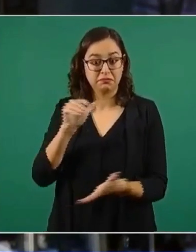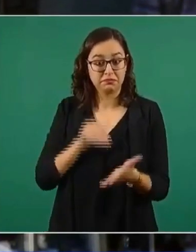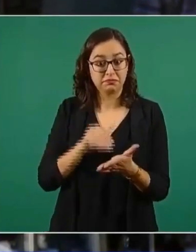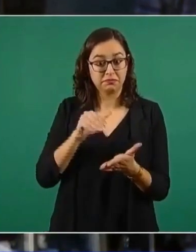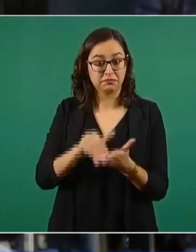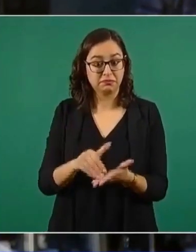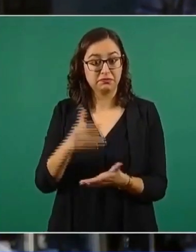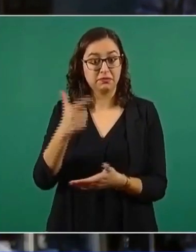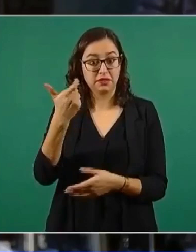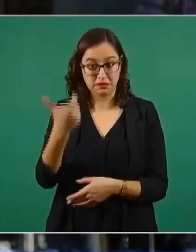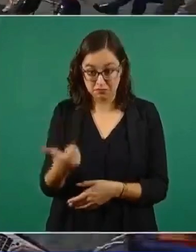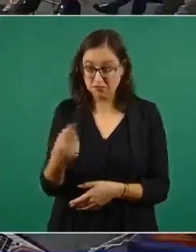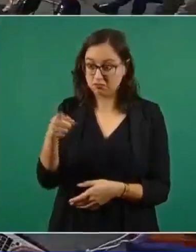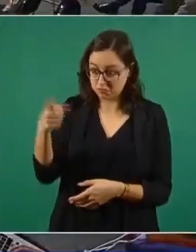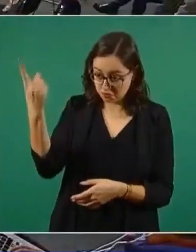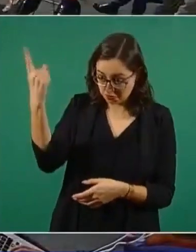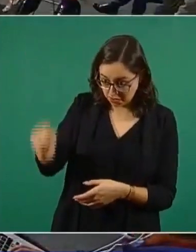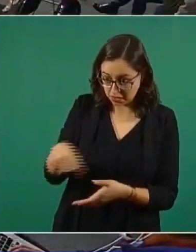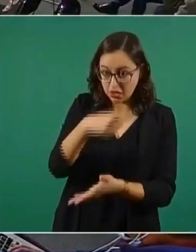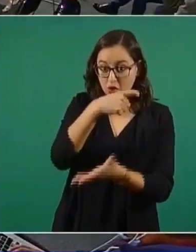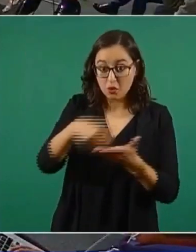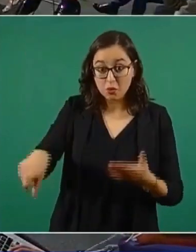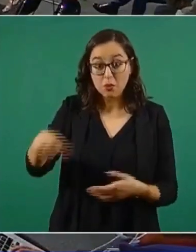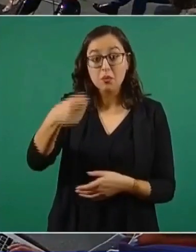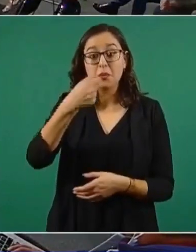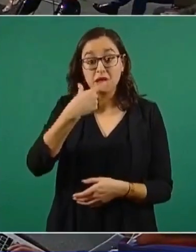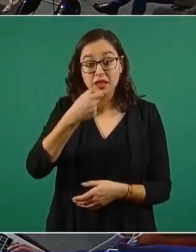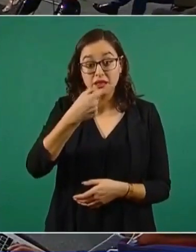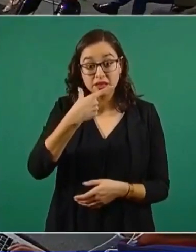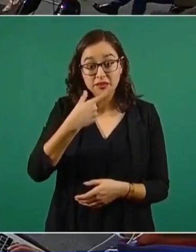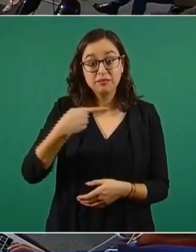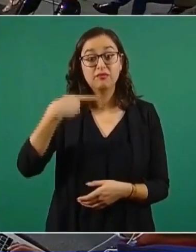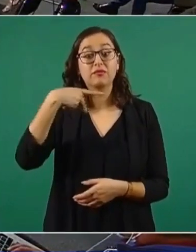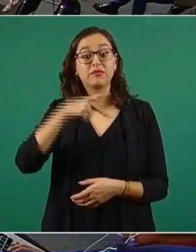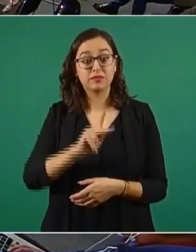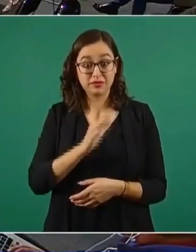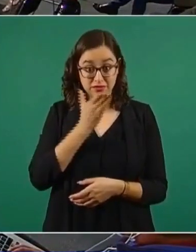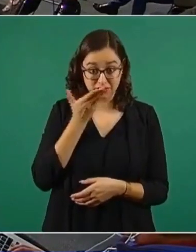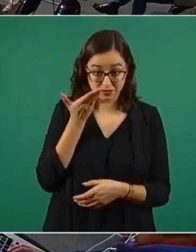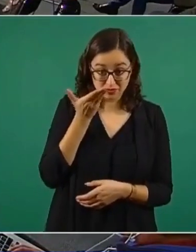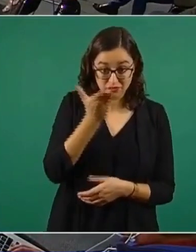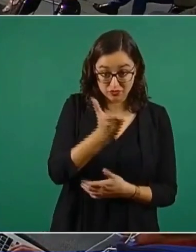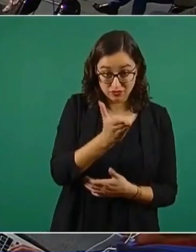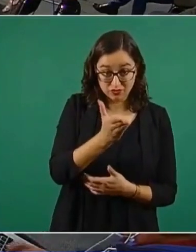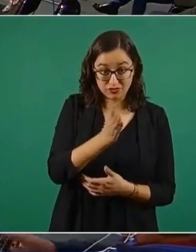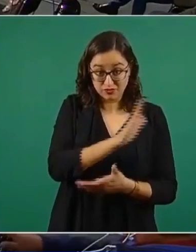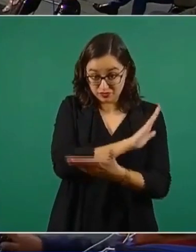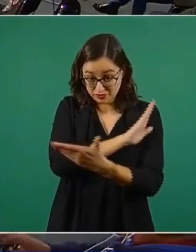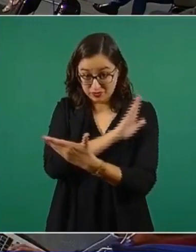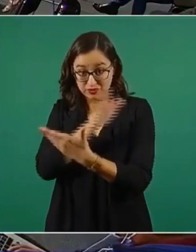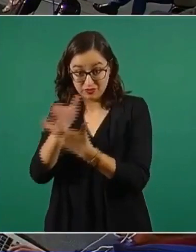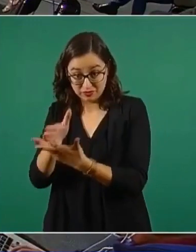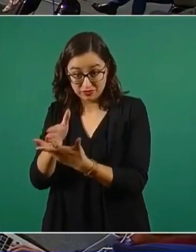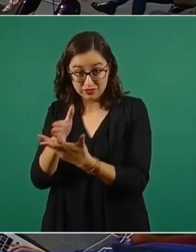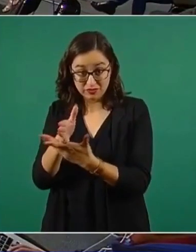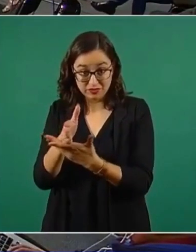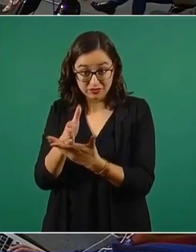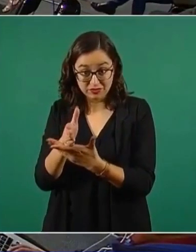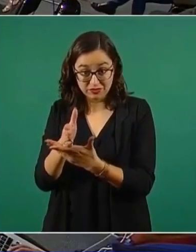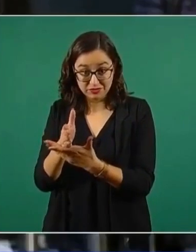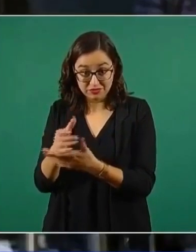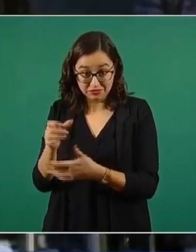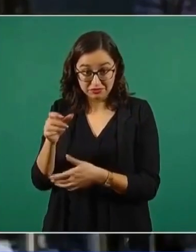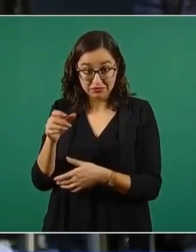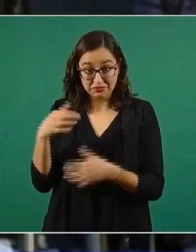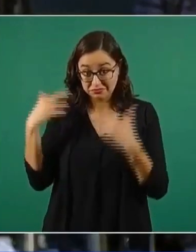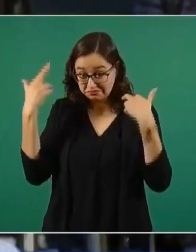pesos para medicamentos, pero si usted hace una gira hoy al rato, de manera